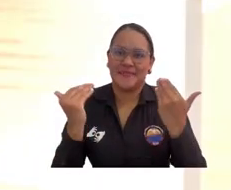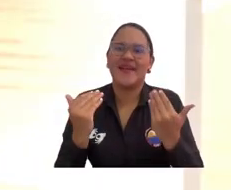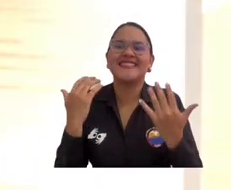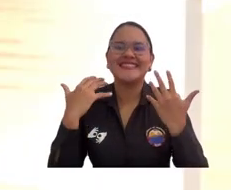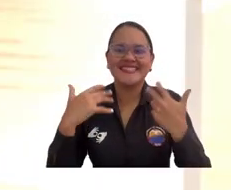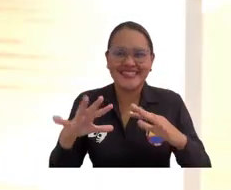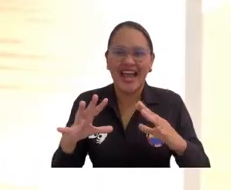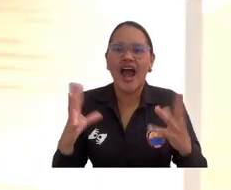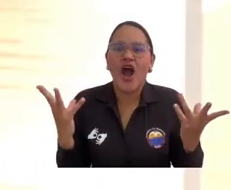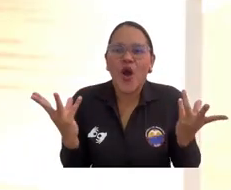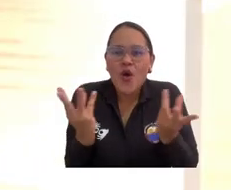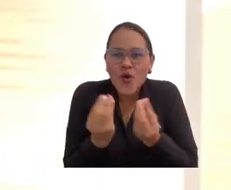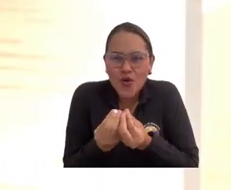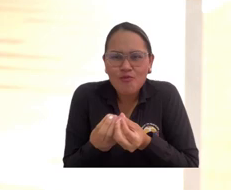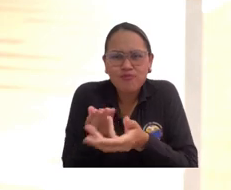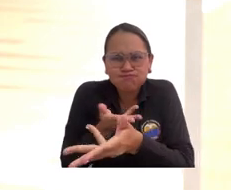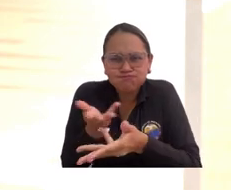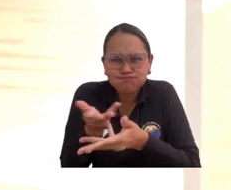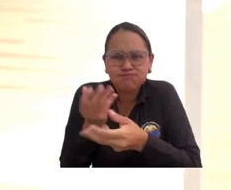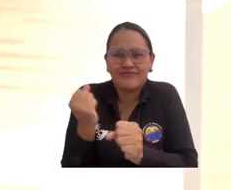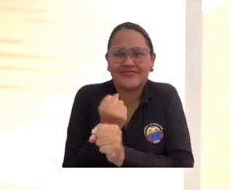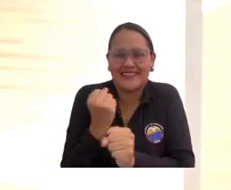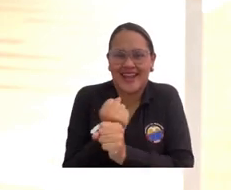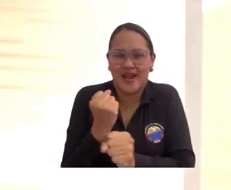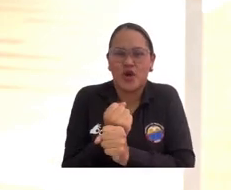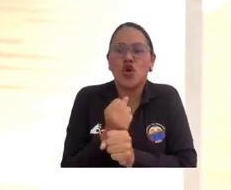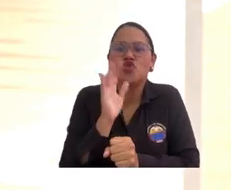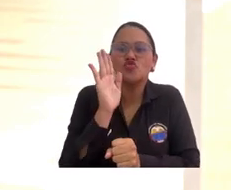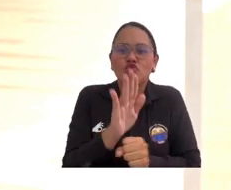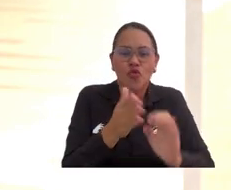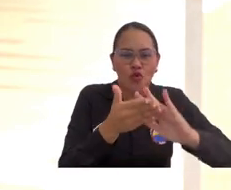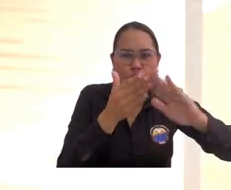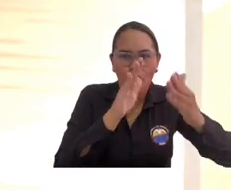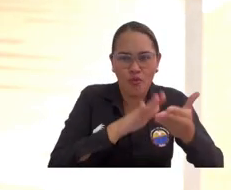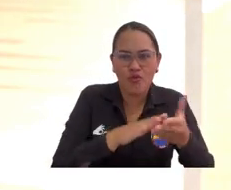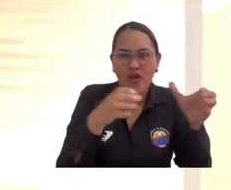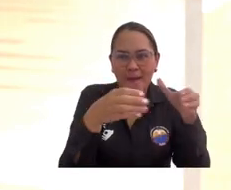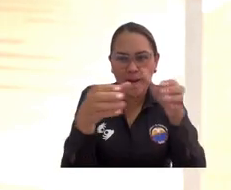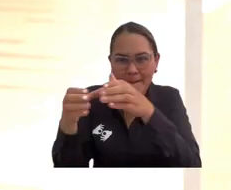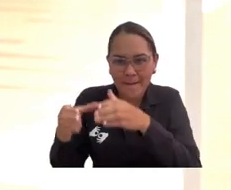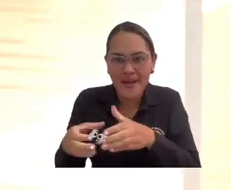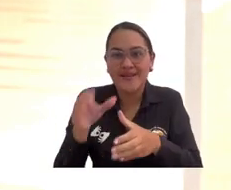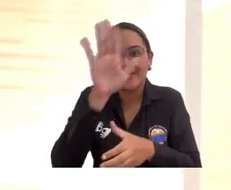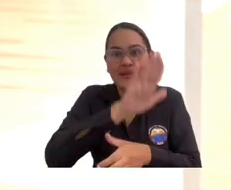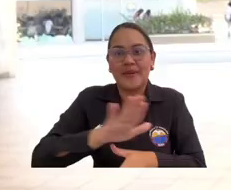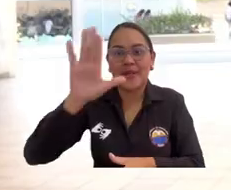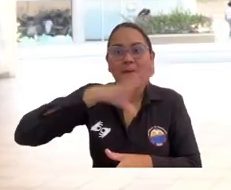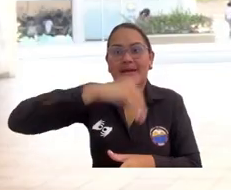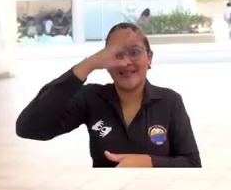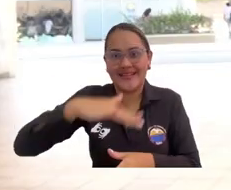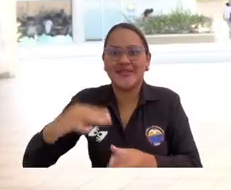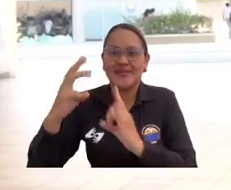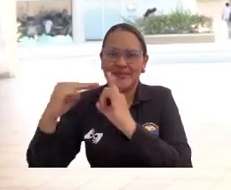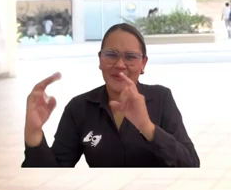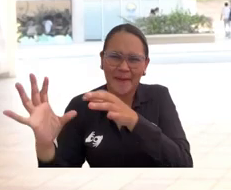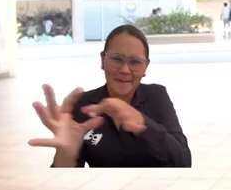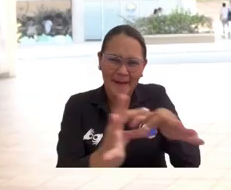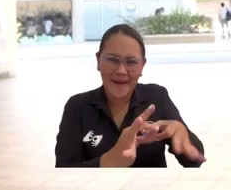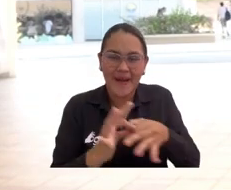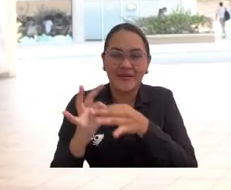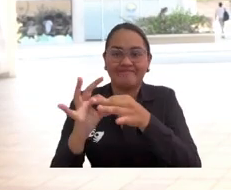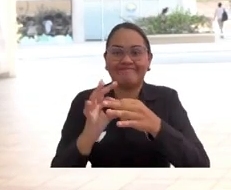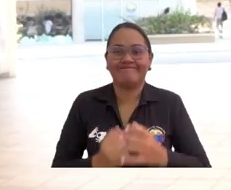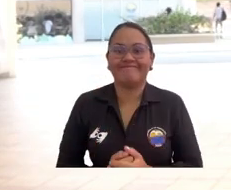ya somos un equipo entre la Universidad del Magdalena y los organismos comunales de todo el departamento del Magdalena. La intención del señor rector